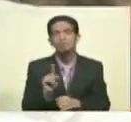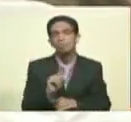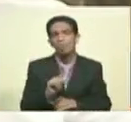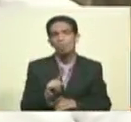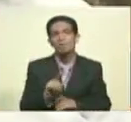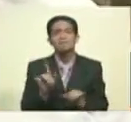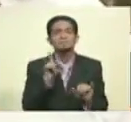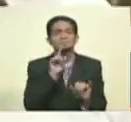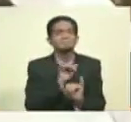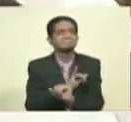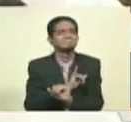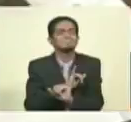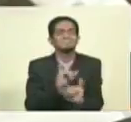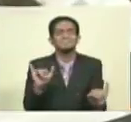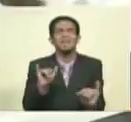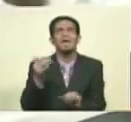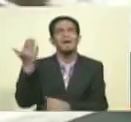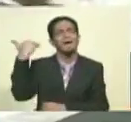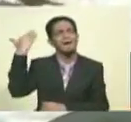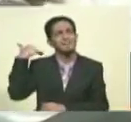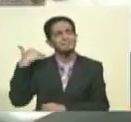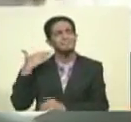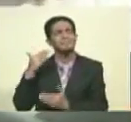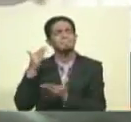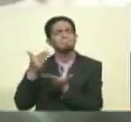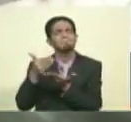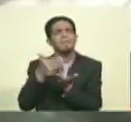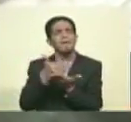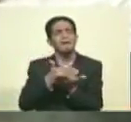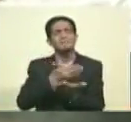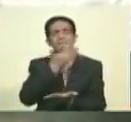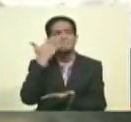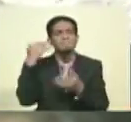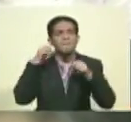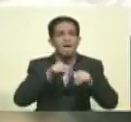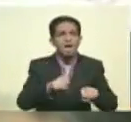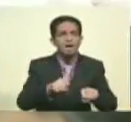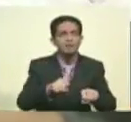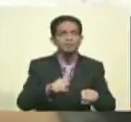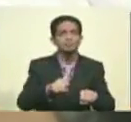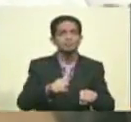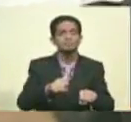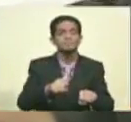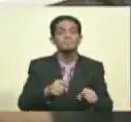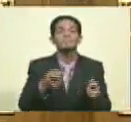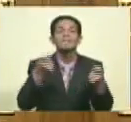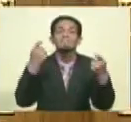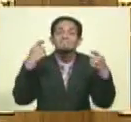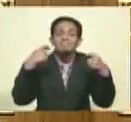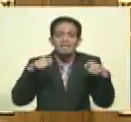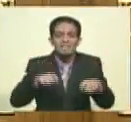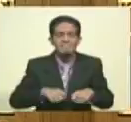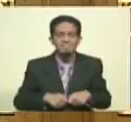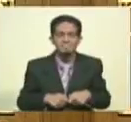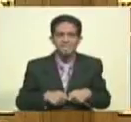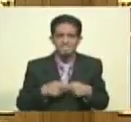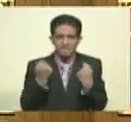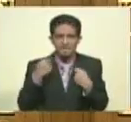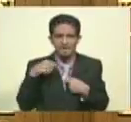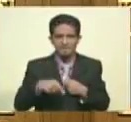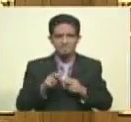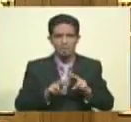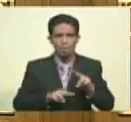parte del plan del imperio, de intentar frenar este proceso de construcción